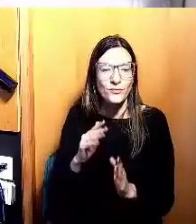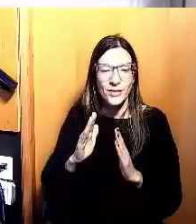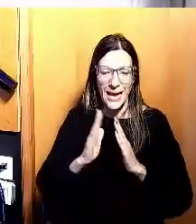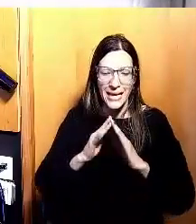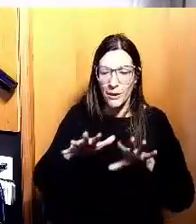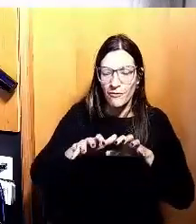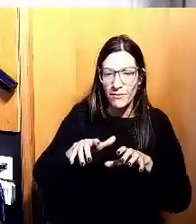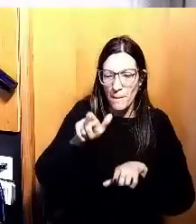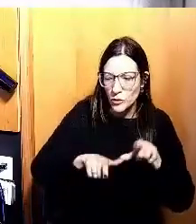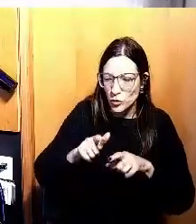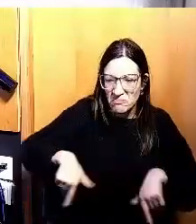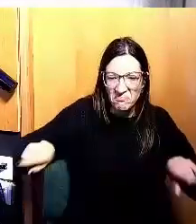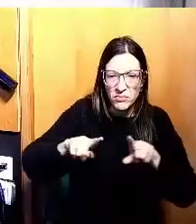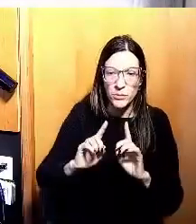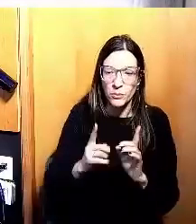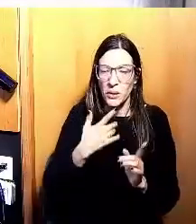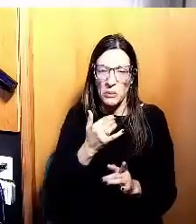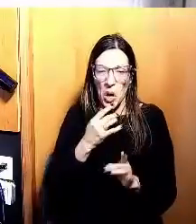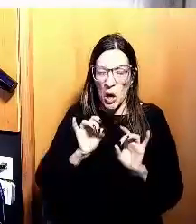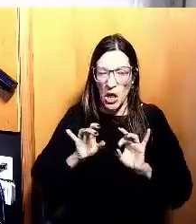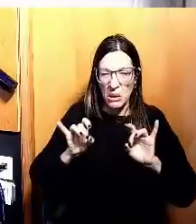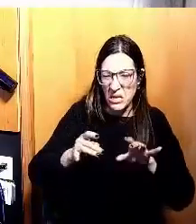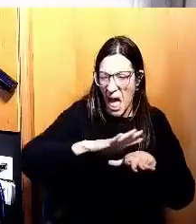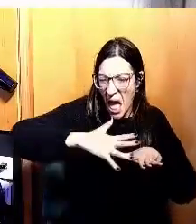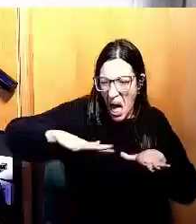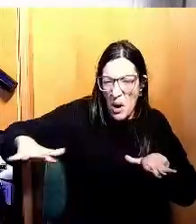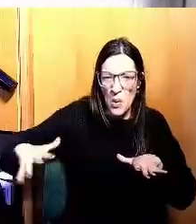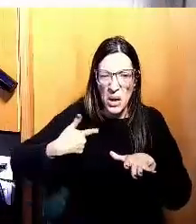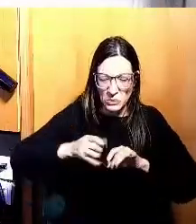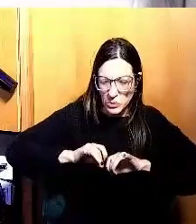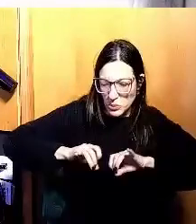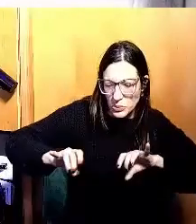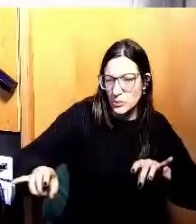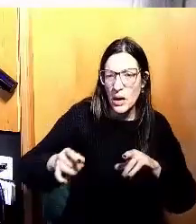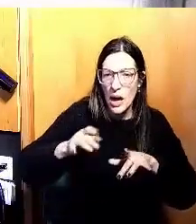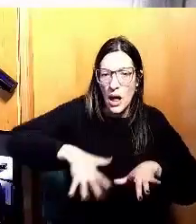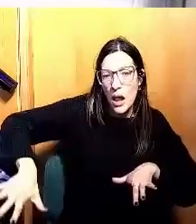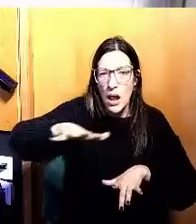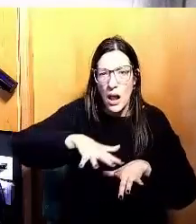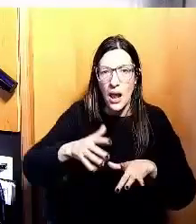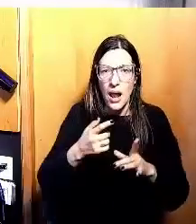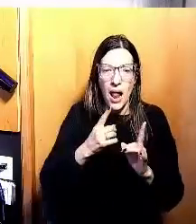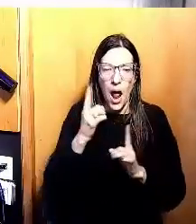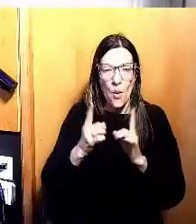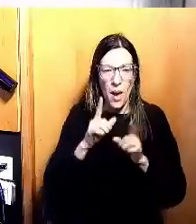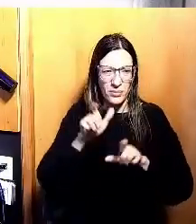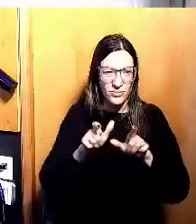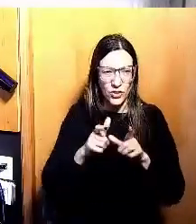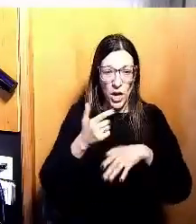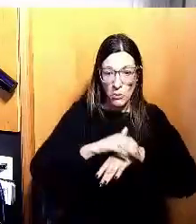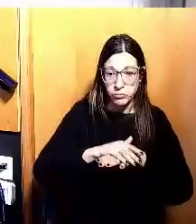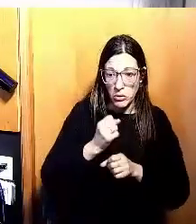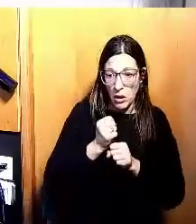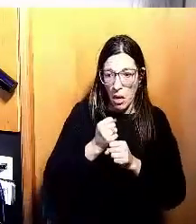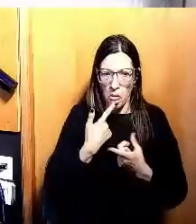vecindad, sino con la contaminación de los cursos de agua. Hay distintos tipos de recolección y en esa misma recolección se